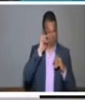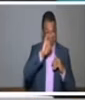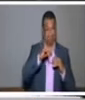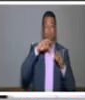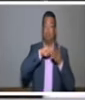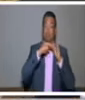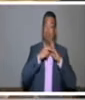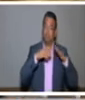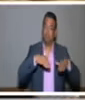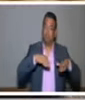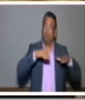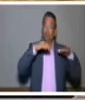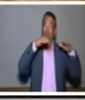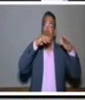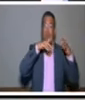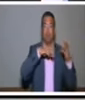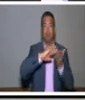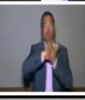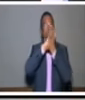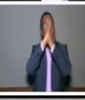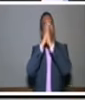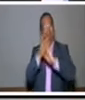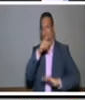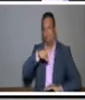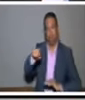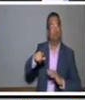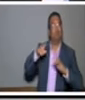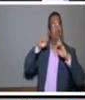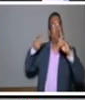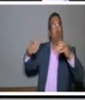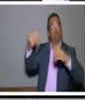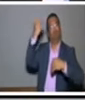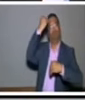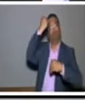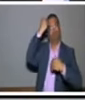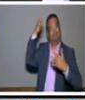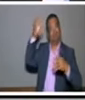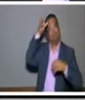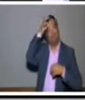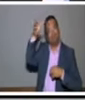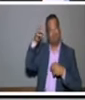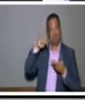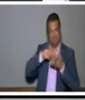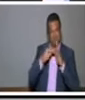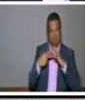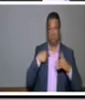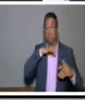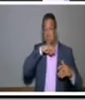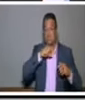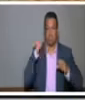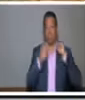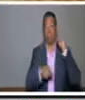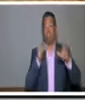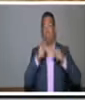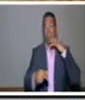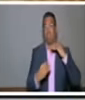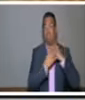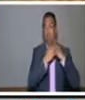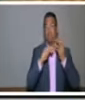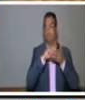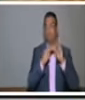puede hacer una transición a un país más educado que sepa que en la medida en que yo contamino la playa, me afecto como individuo. En la medida en que yo contamino